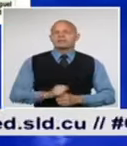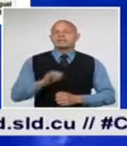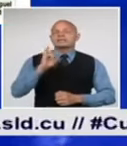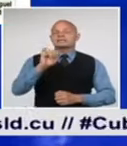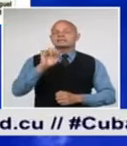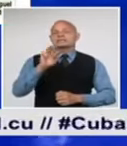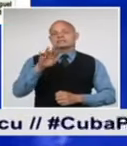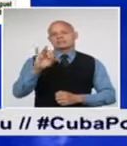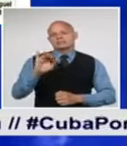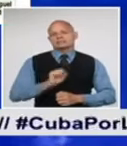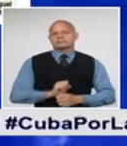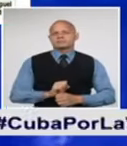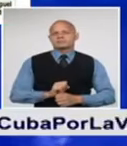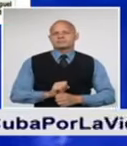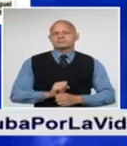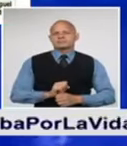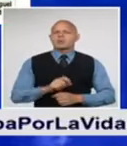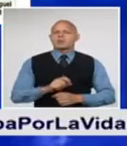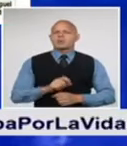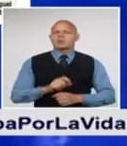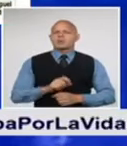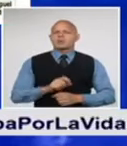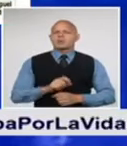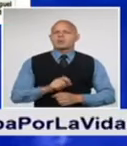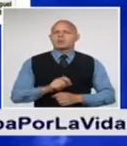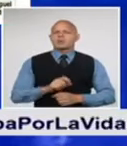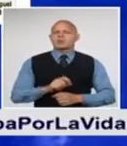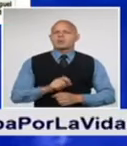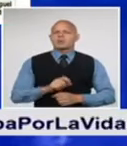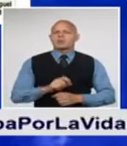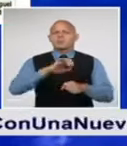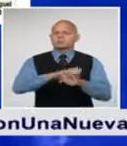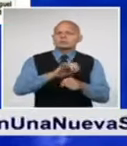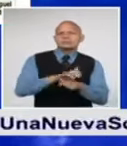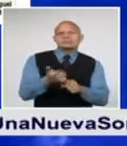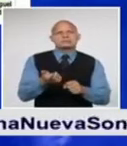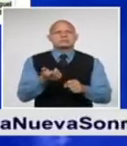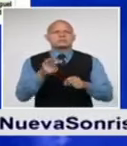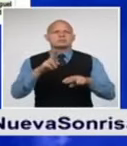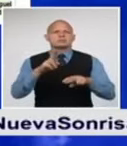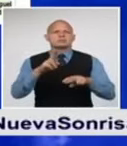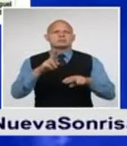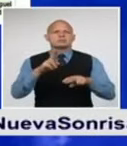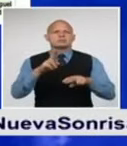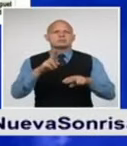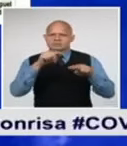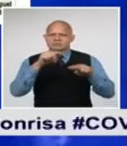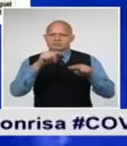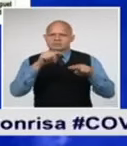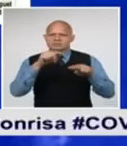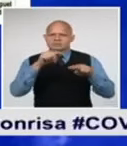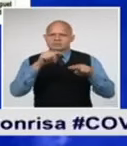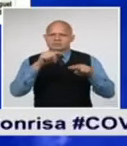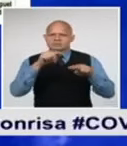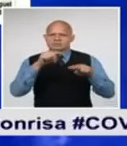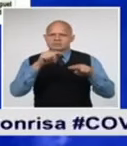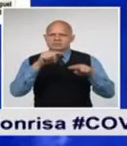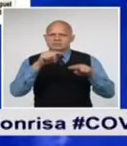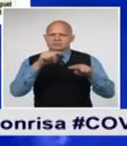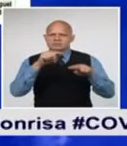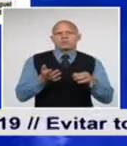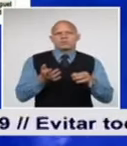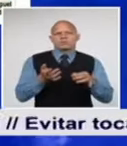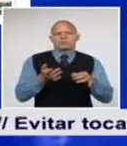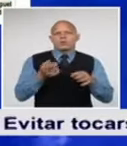637,2, y de ahí entonces Arroyo Naranjo, Centro Habana, Guanabacoa, después viene